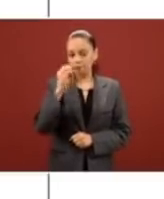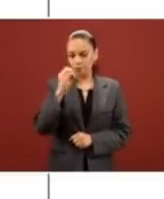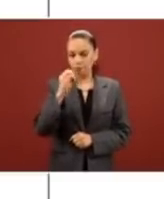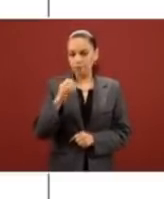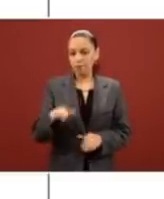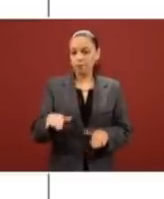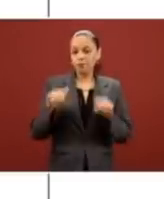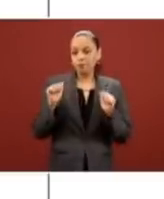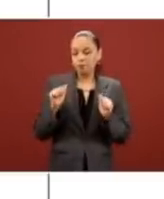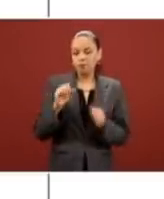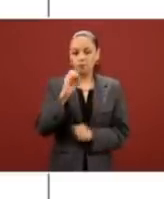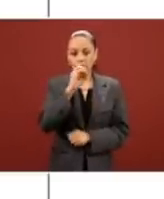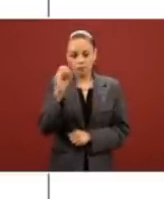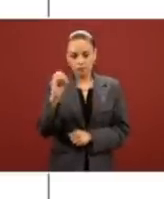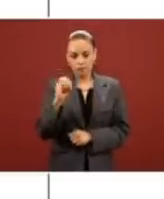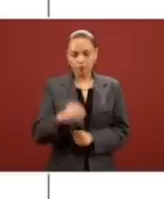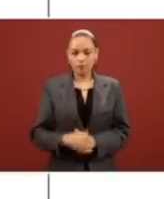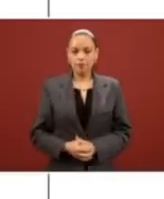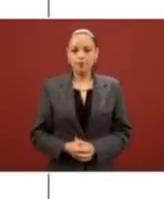abstención, 0.